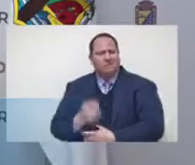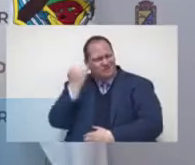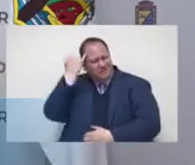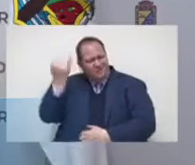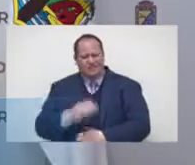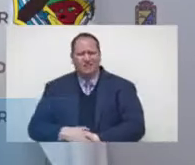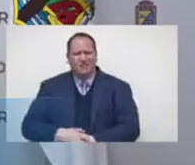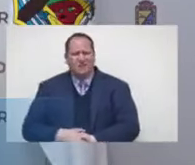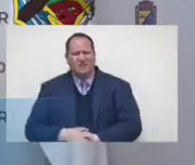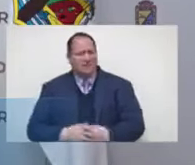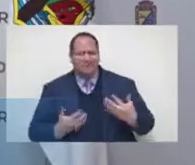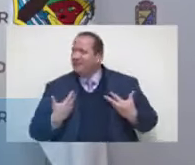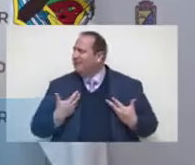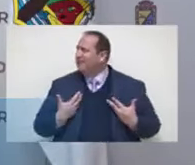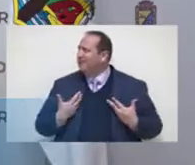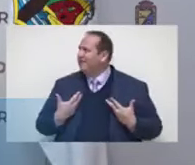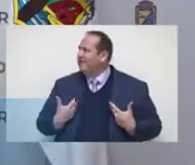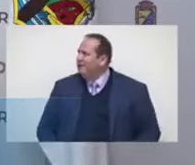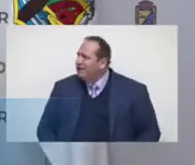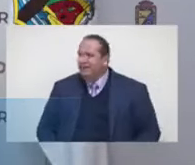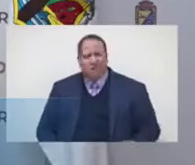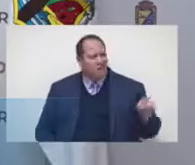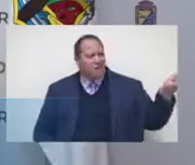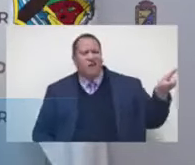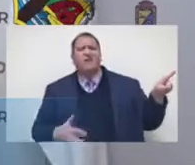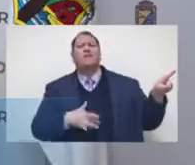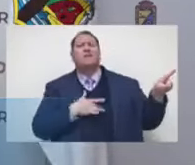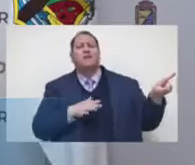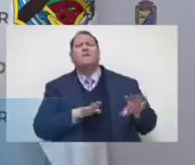Imagínate moralmente cómo quedan.